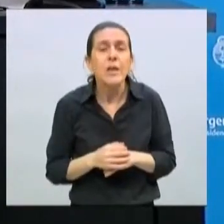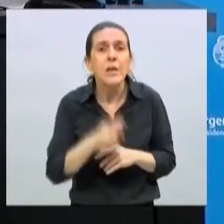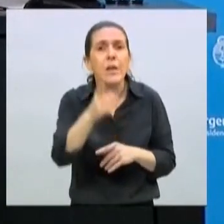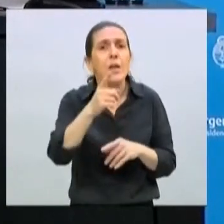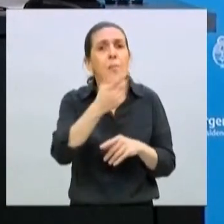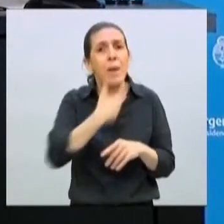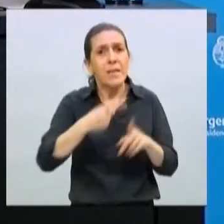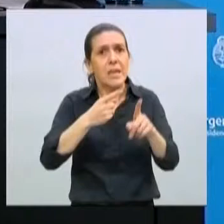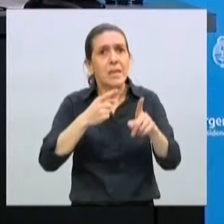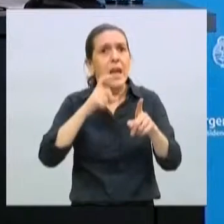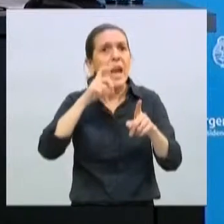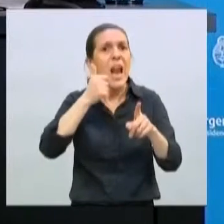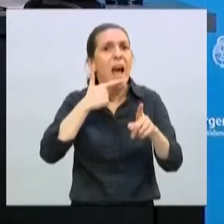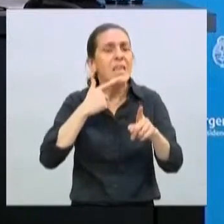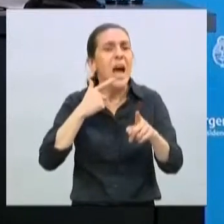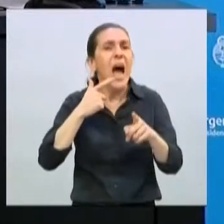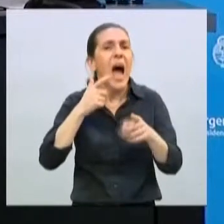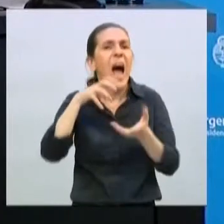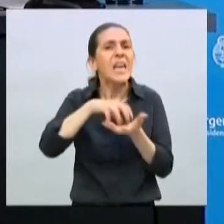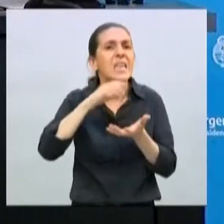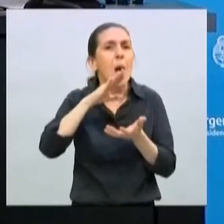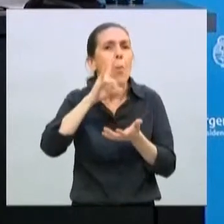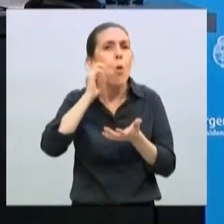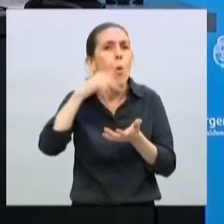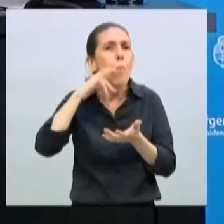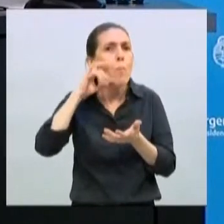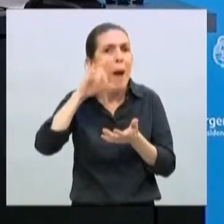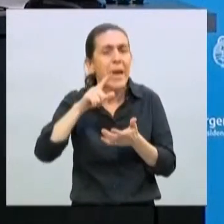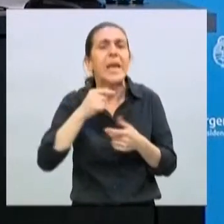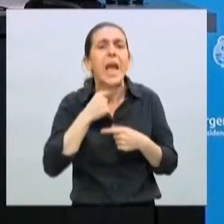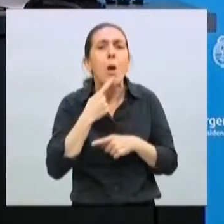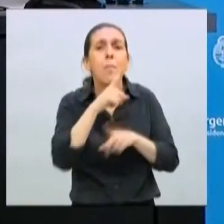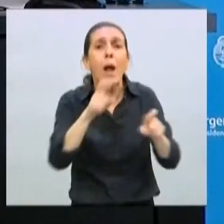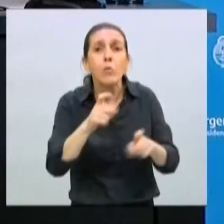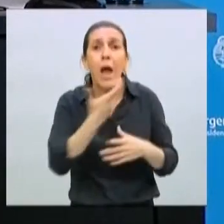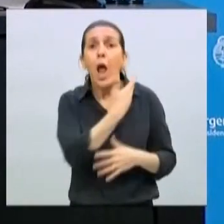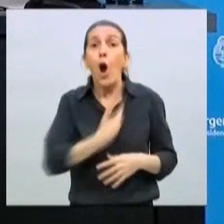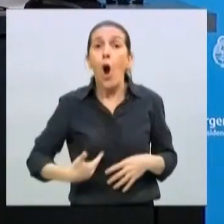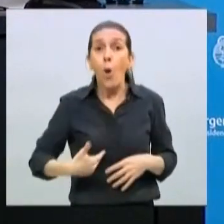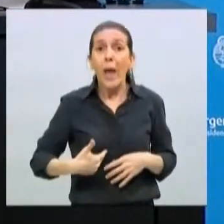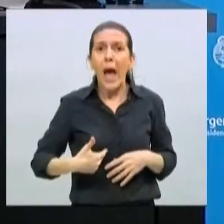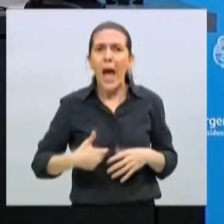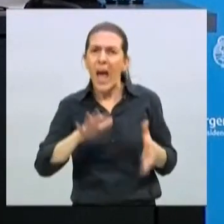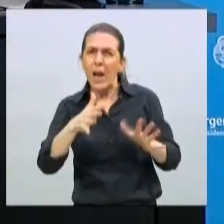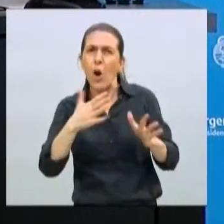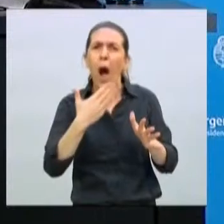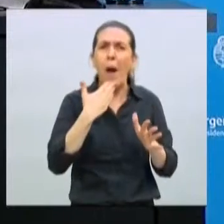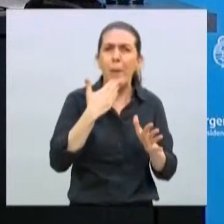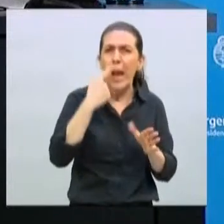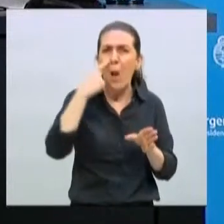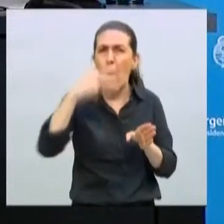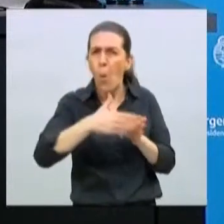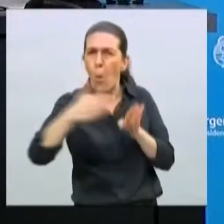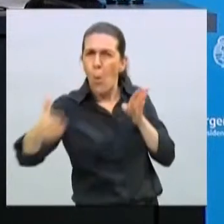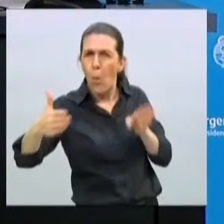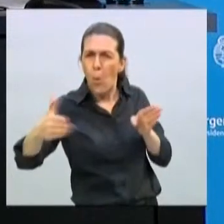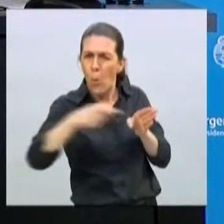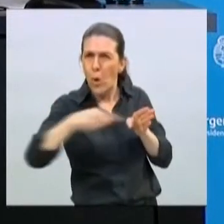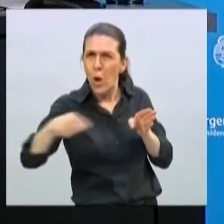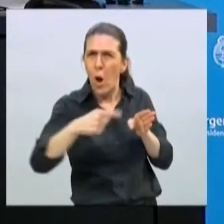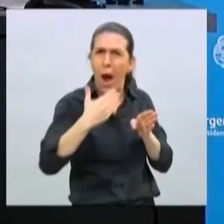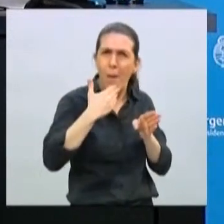presidente. Patrick Gillespie con la agencia Bloomberg. Quisiera preguntarle, el gobierno entre abril y junio va a